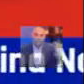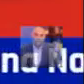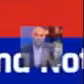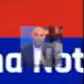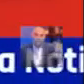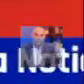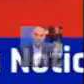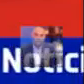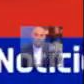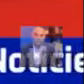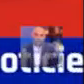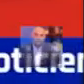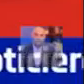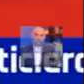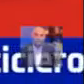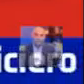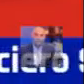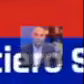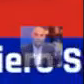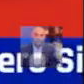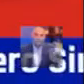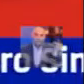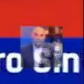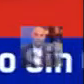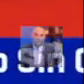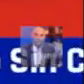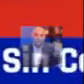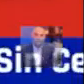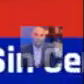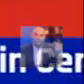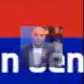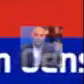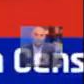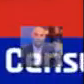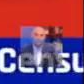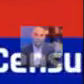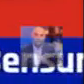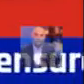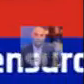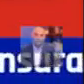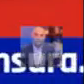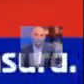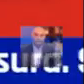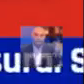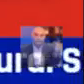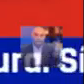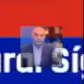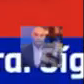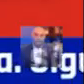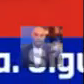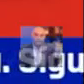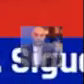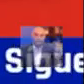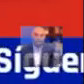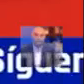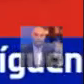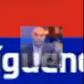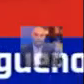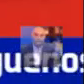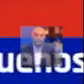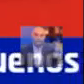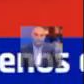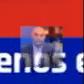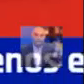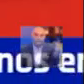Aristegui. Me han preguntado a mí por qué no me he posicionado, porque primero quería escuchar a Hans Salazar, porque primero quería escuchar a